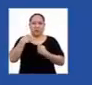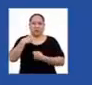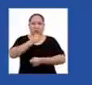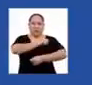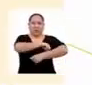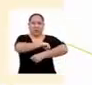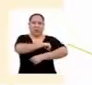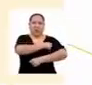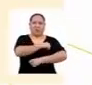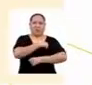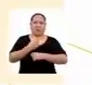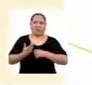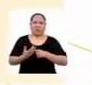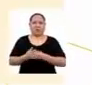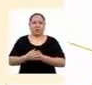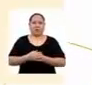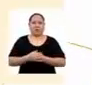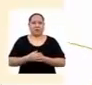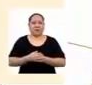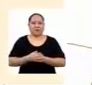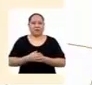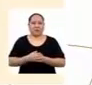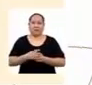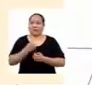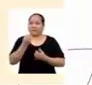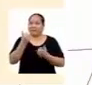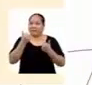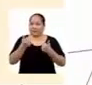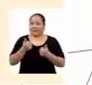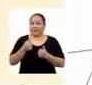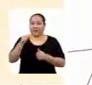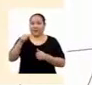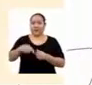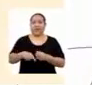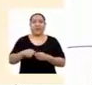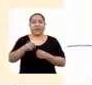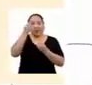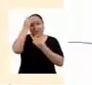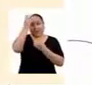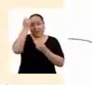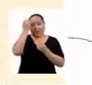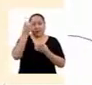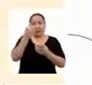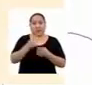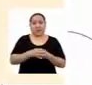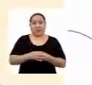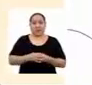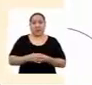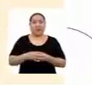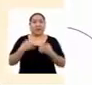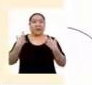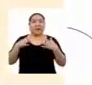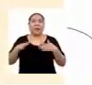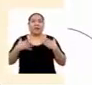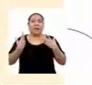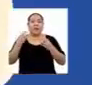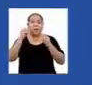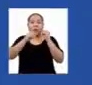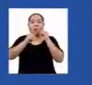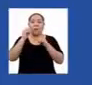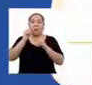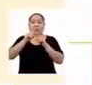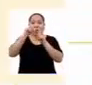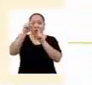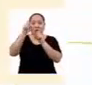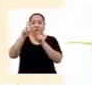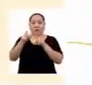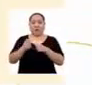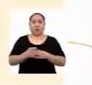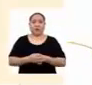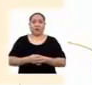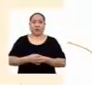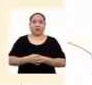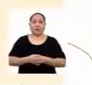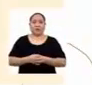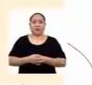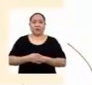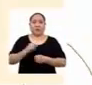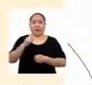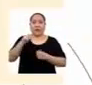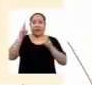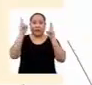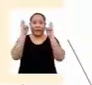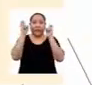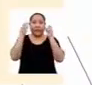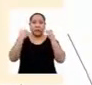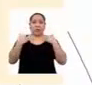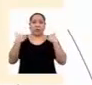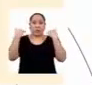desodorante. Muy bien, con la información que manejamos ya podemos construir el cuestionario. El